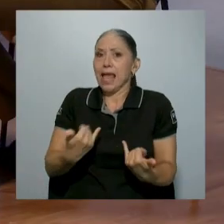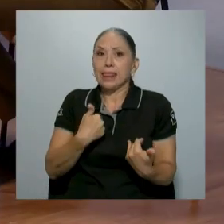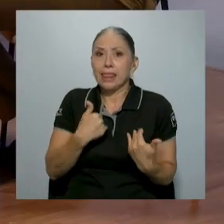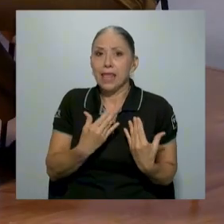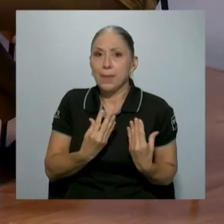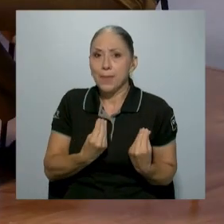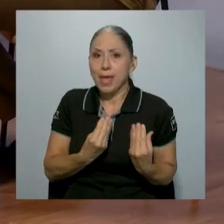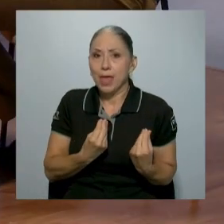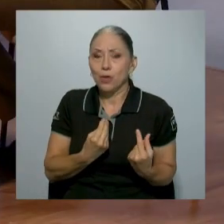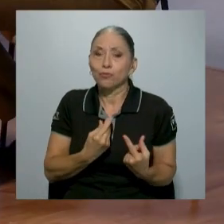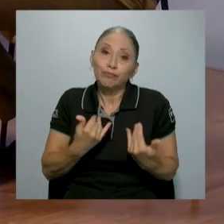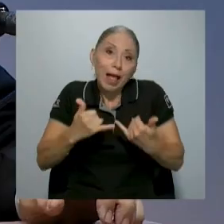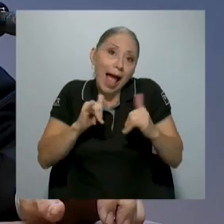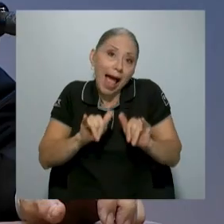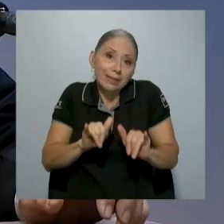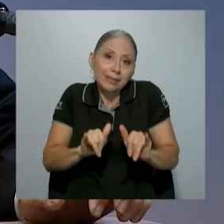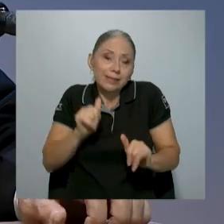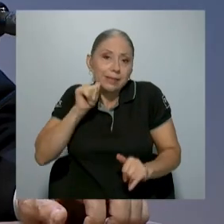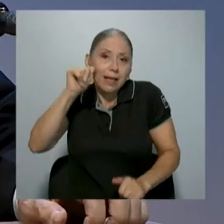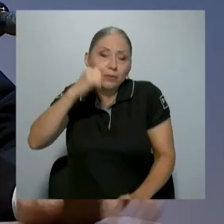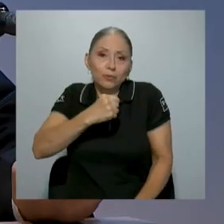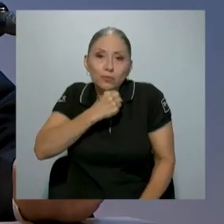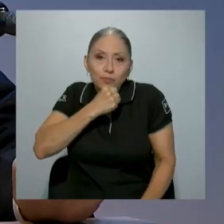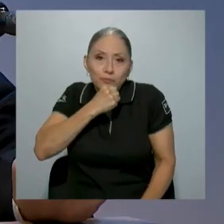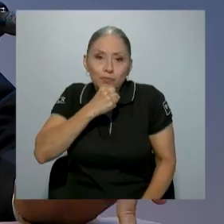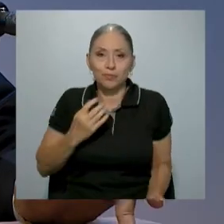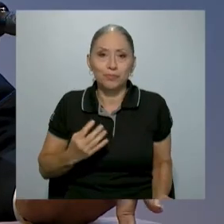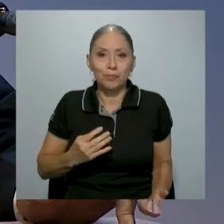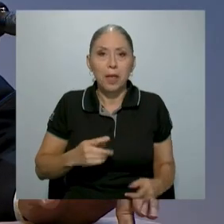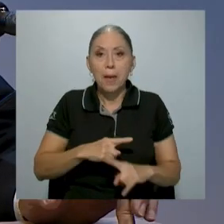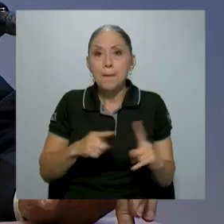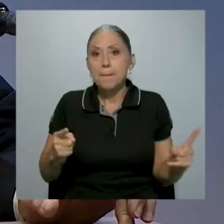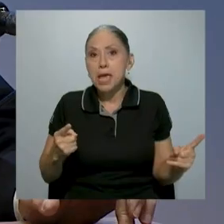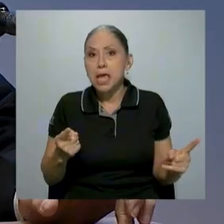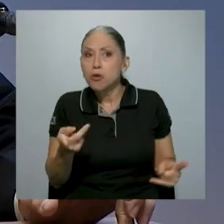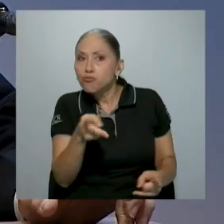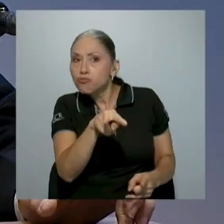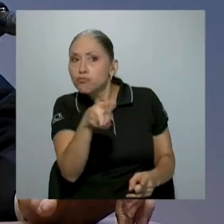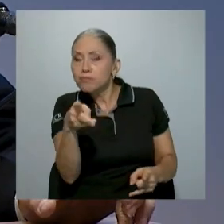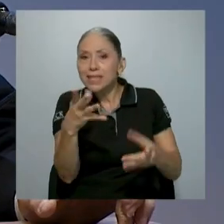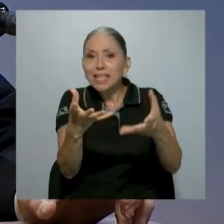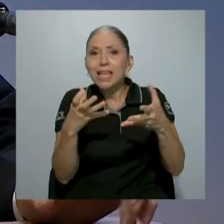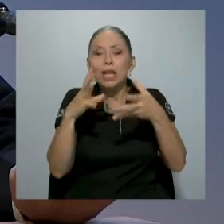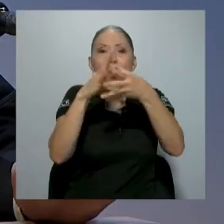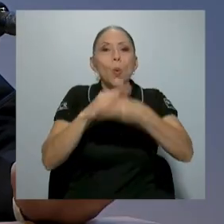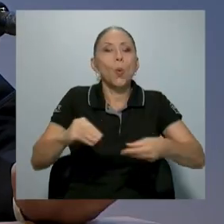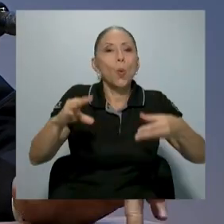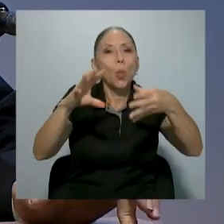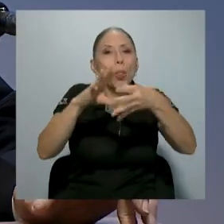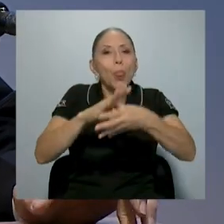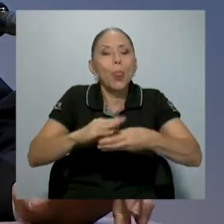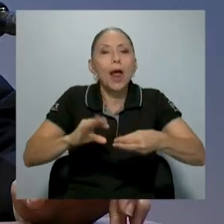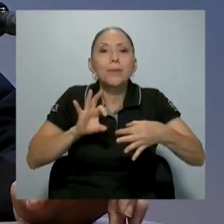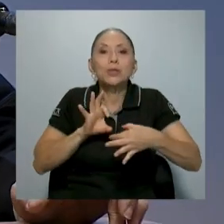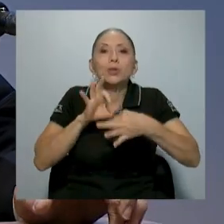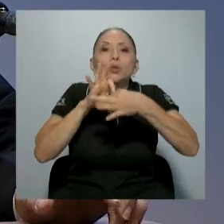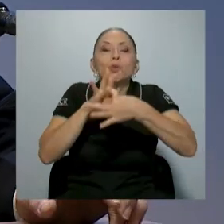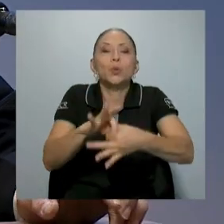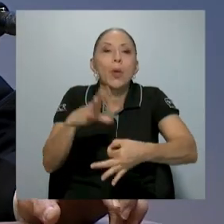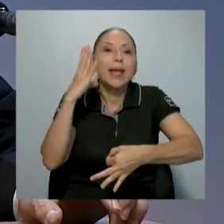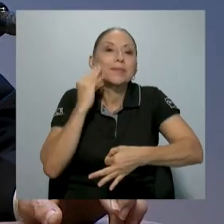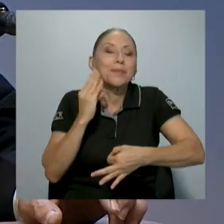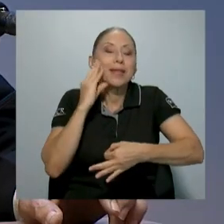así, pero tal vez no sé cuál de los dos me quiere contar de la experiencia